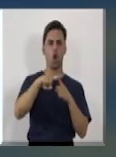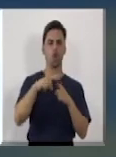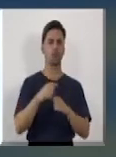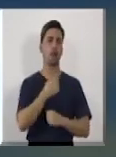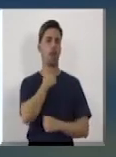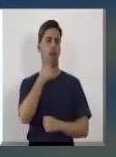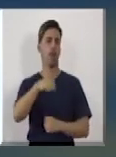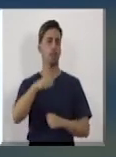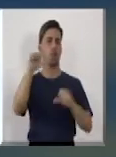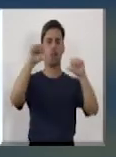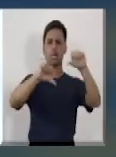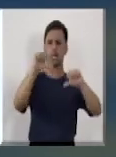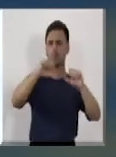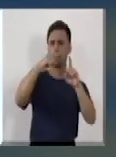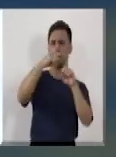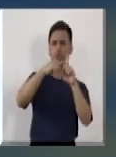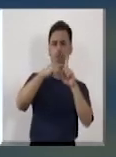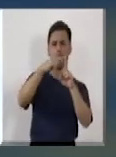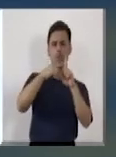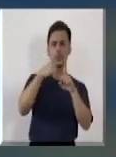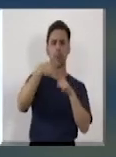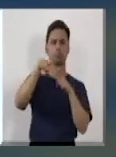térmica o en otras.